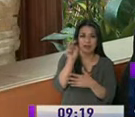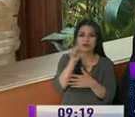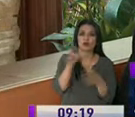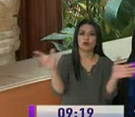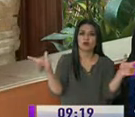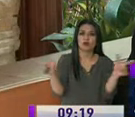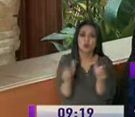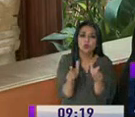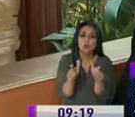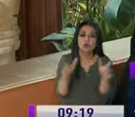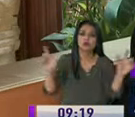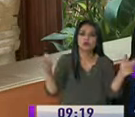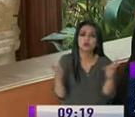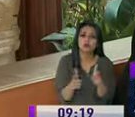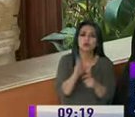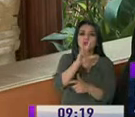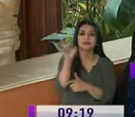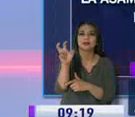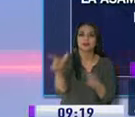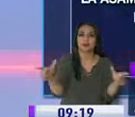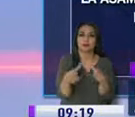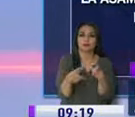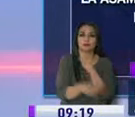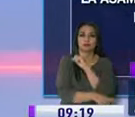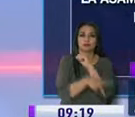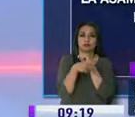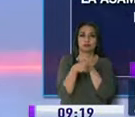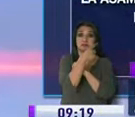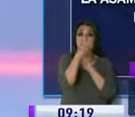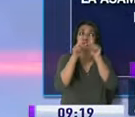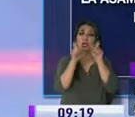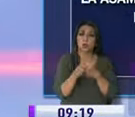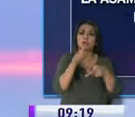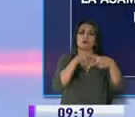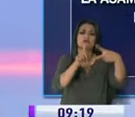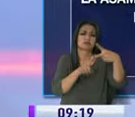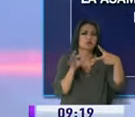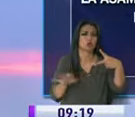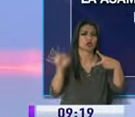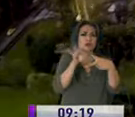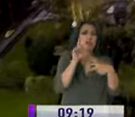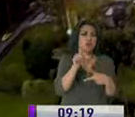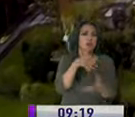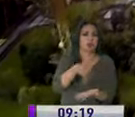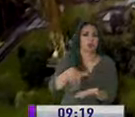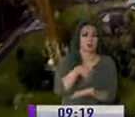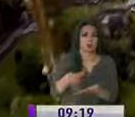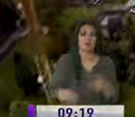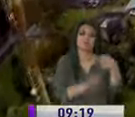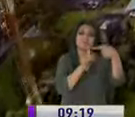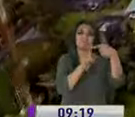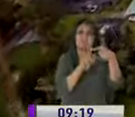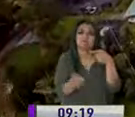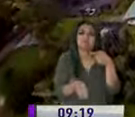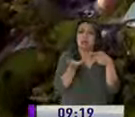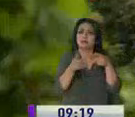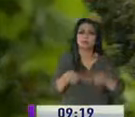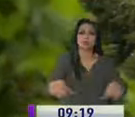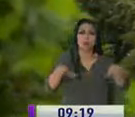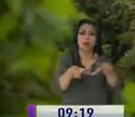hectáreas el área efectiva de explotación. Una pregunta que tiene dos aristas importantes. La primera, incrementar la